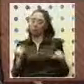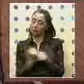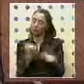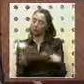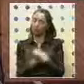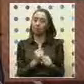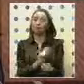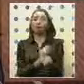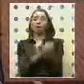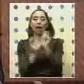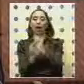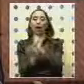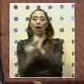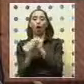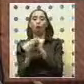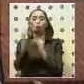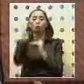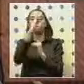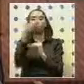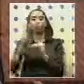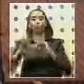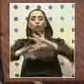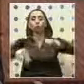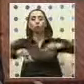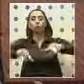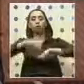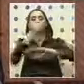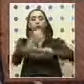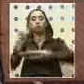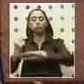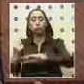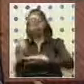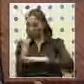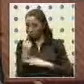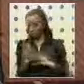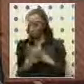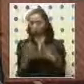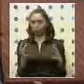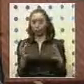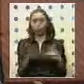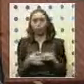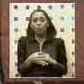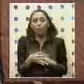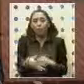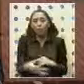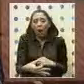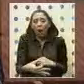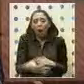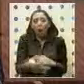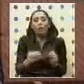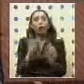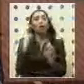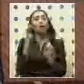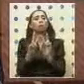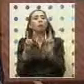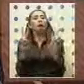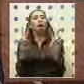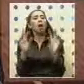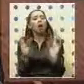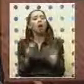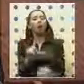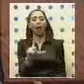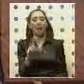revertir la alta criminalidad, excesiva mi juicio para una localidad pequeña y pacífica como Lanco.